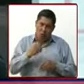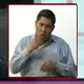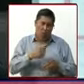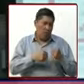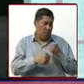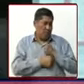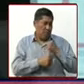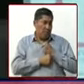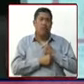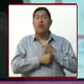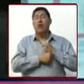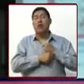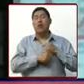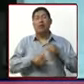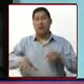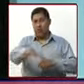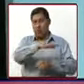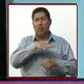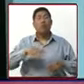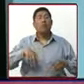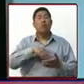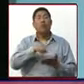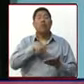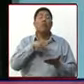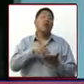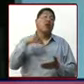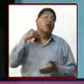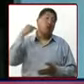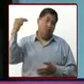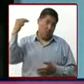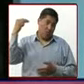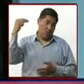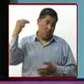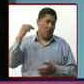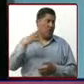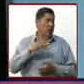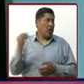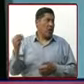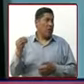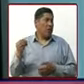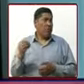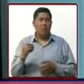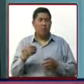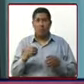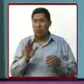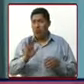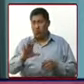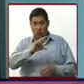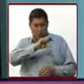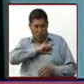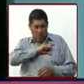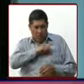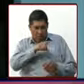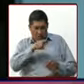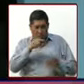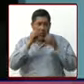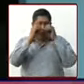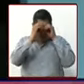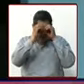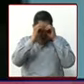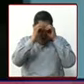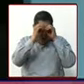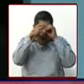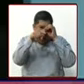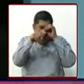Plaza Murillo. Ha sido plenamente identificado por los grupos de inteligencia por parte de la Policía Boliviana y pedimos al